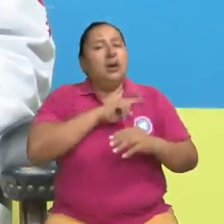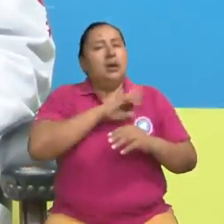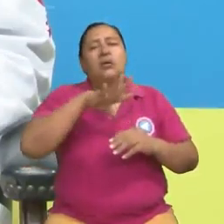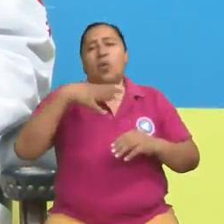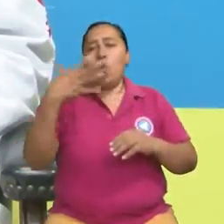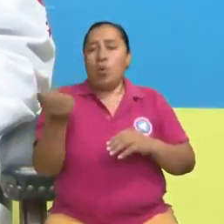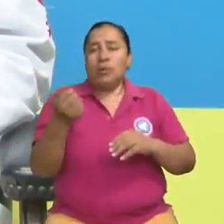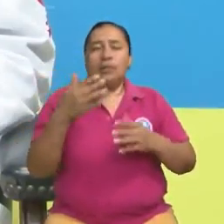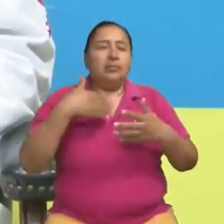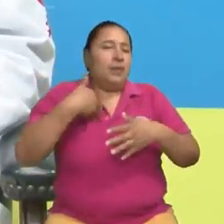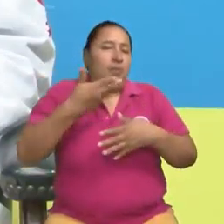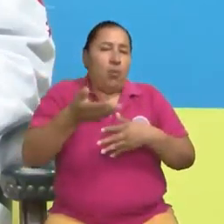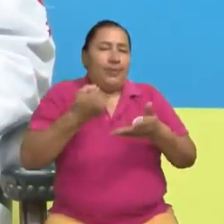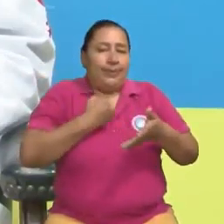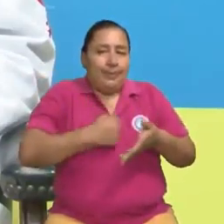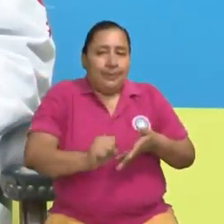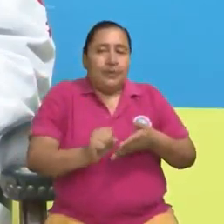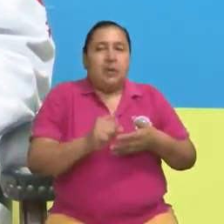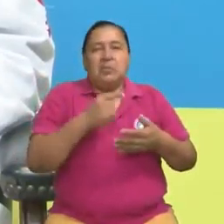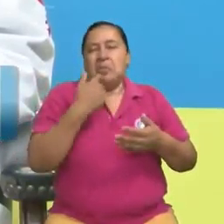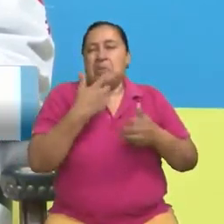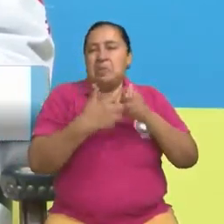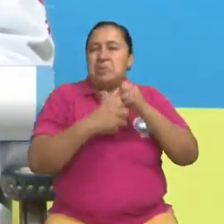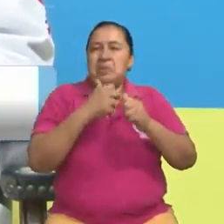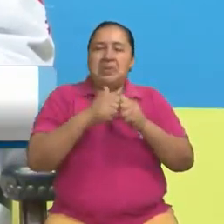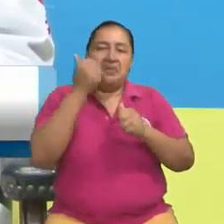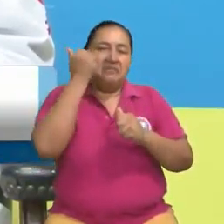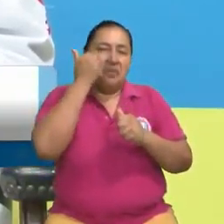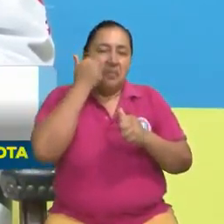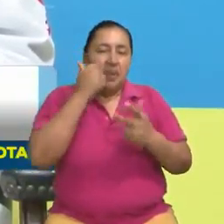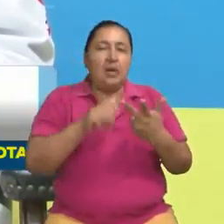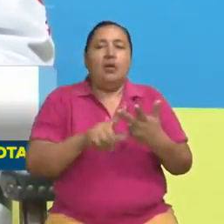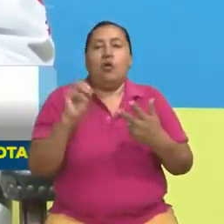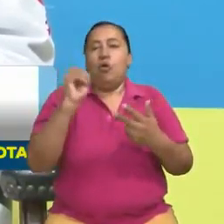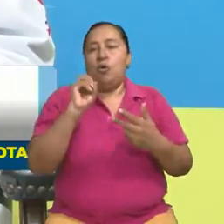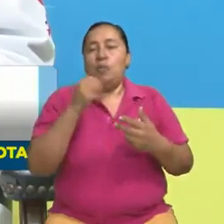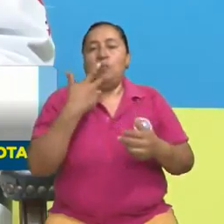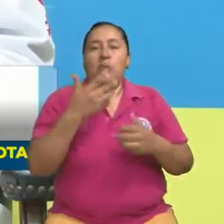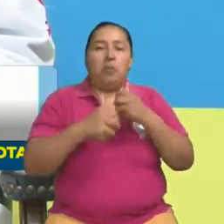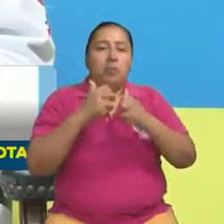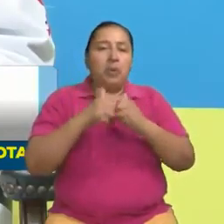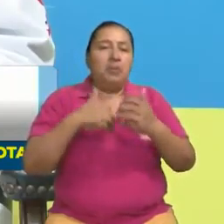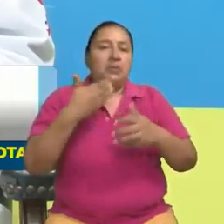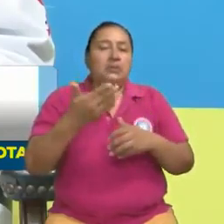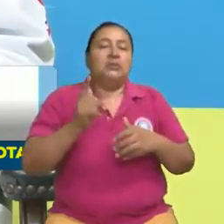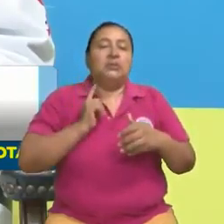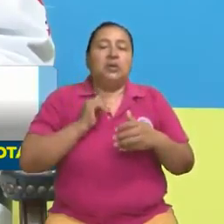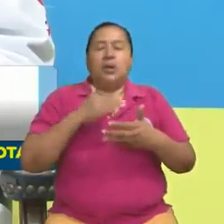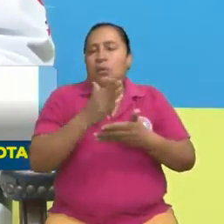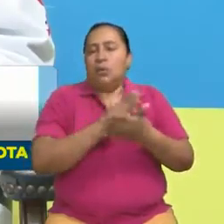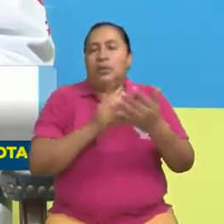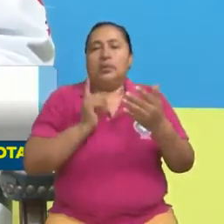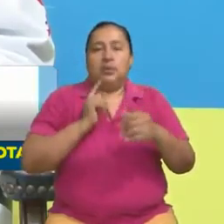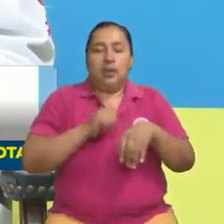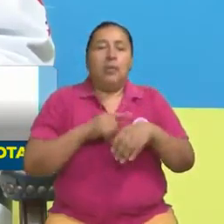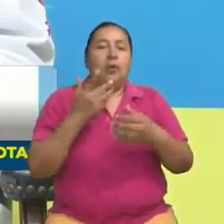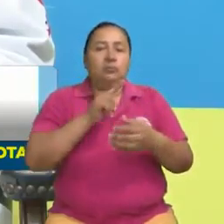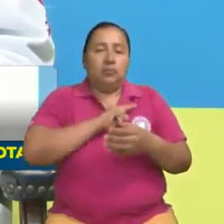por algún problema infeccioso, por algún procedimiento que se tuvo que haber hecho en algún momento y pues dejó algún